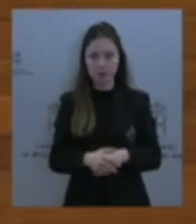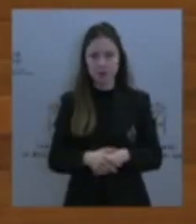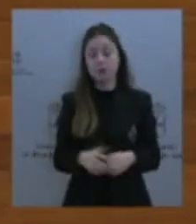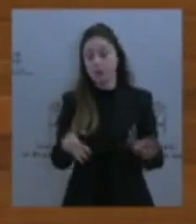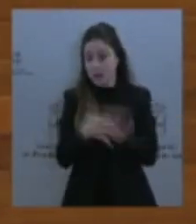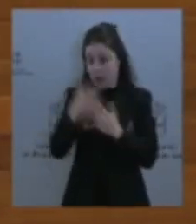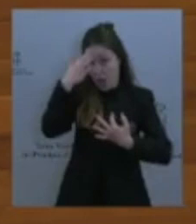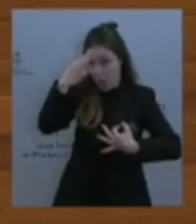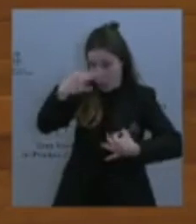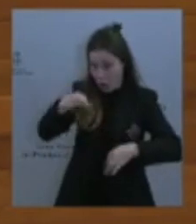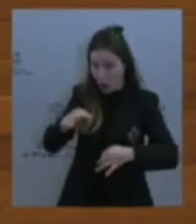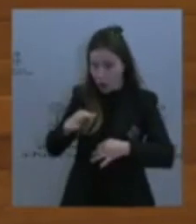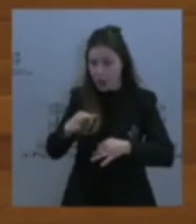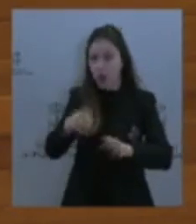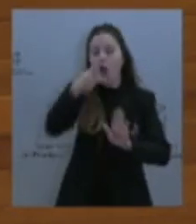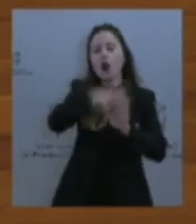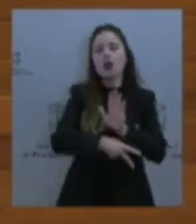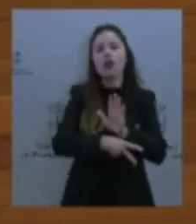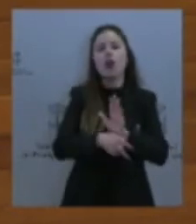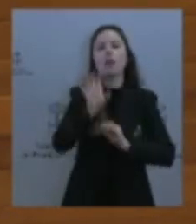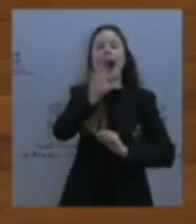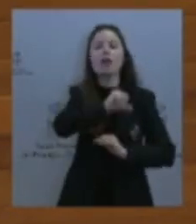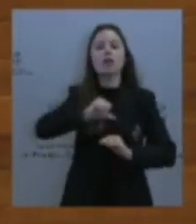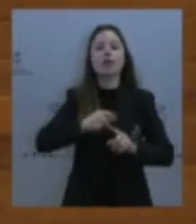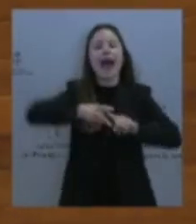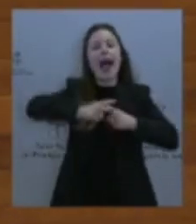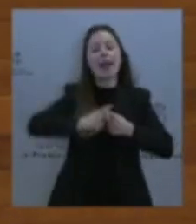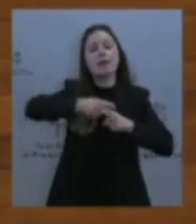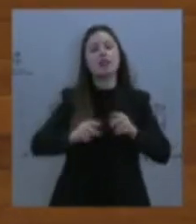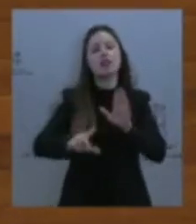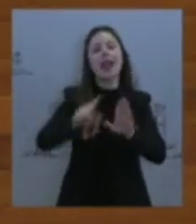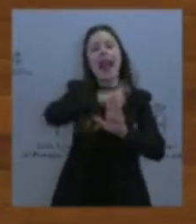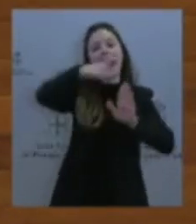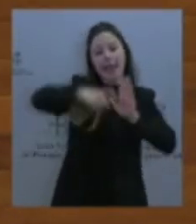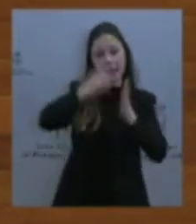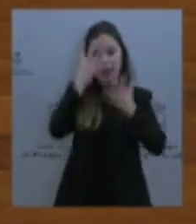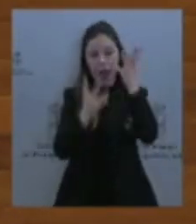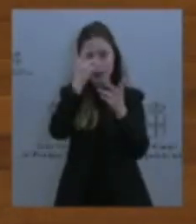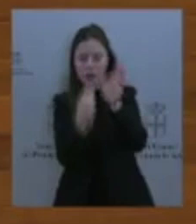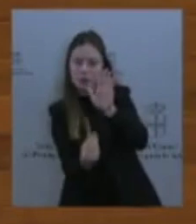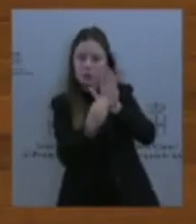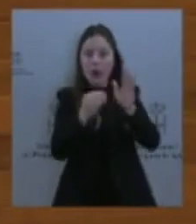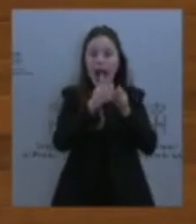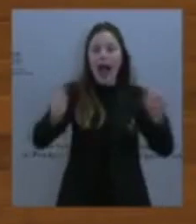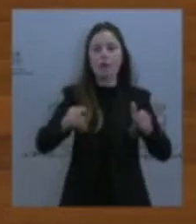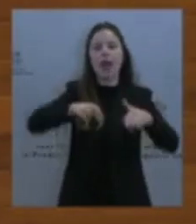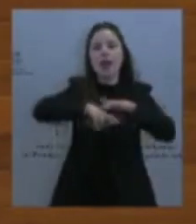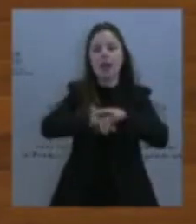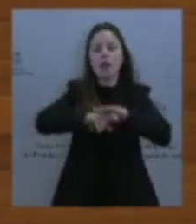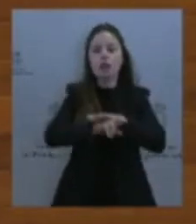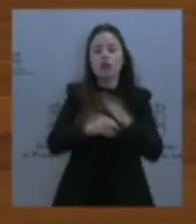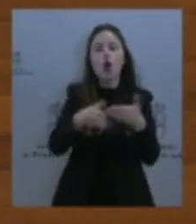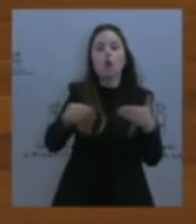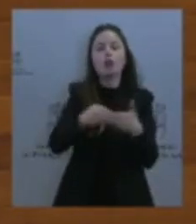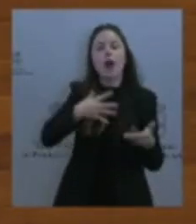autonómica herramientas legislativas y administrativas que ampliarían los recursos a disposición tanto del Gobierno como de la